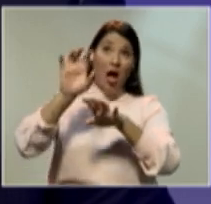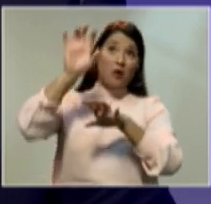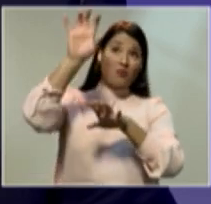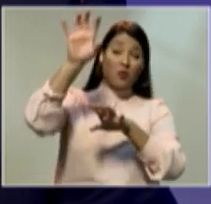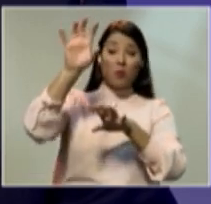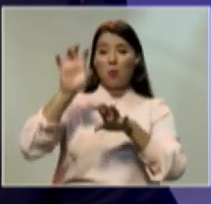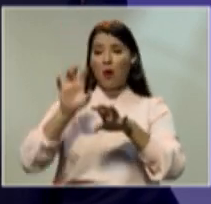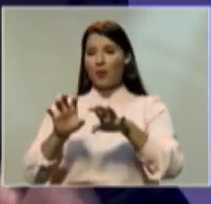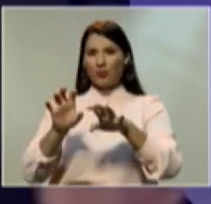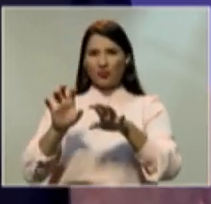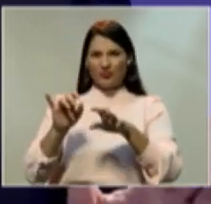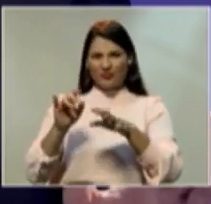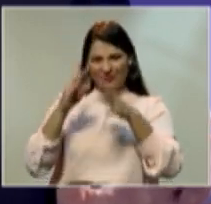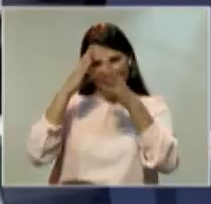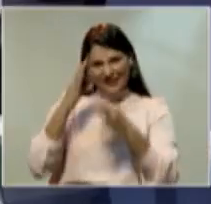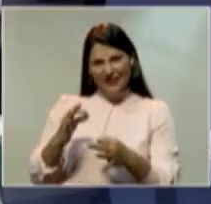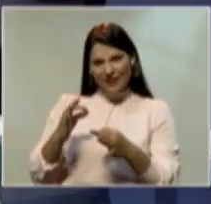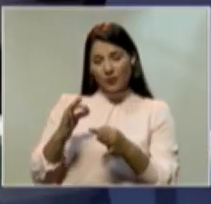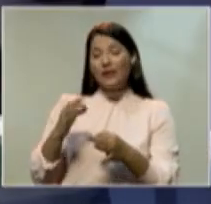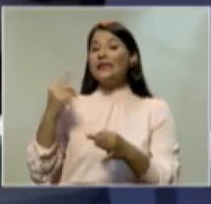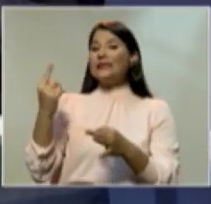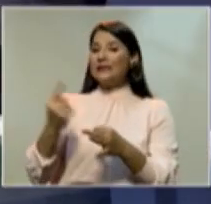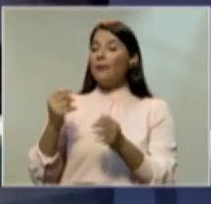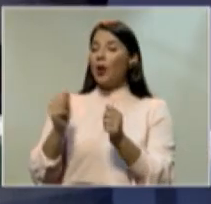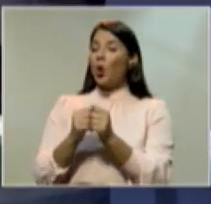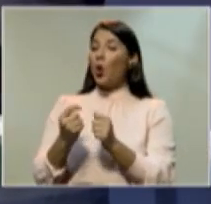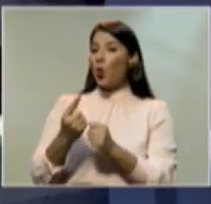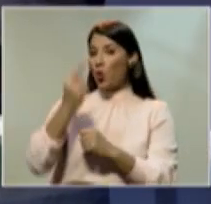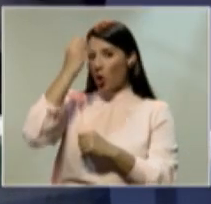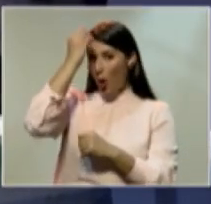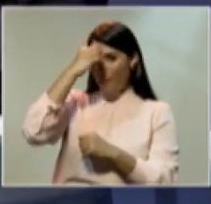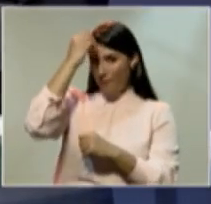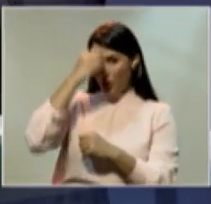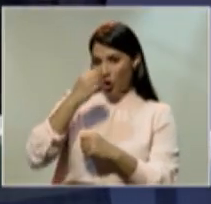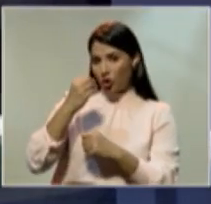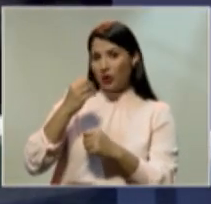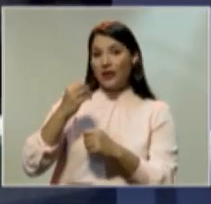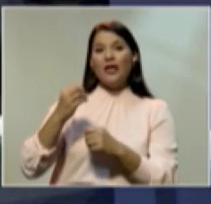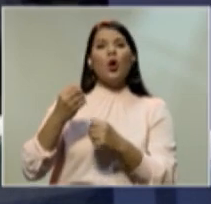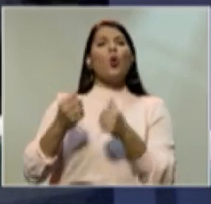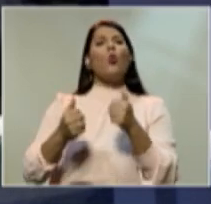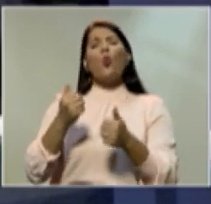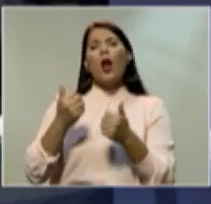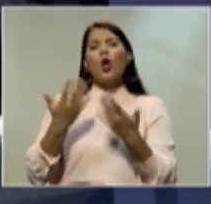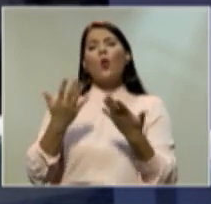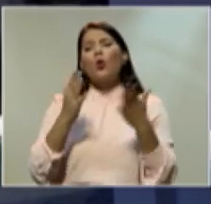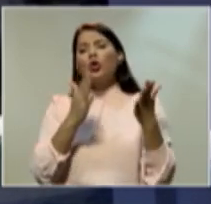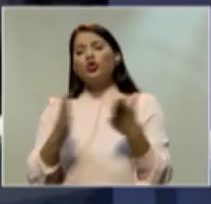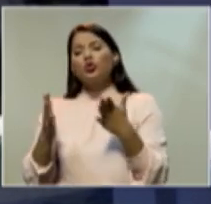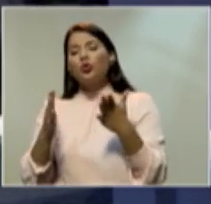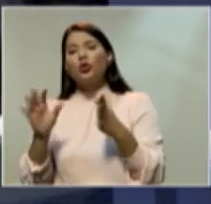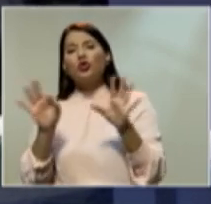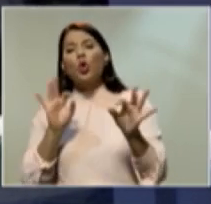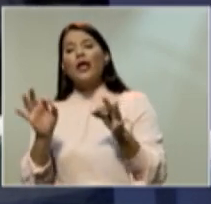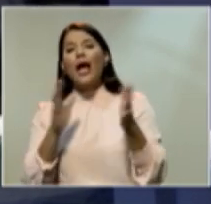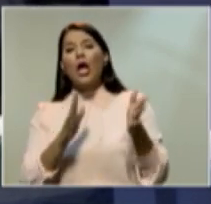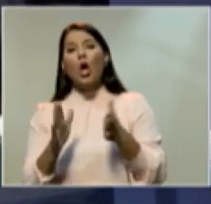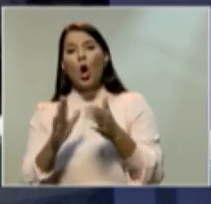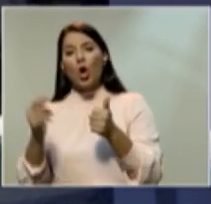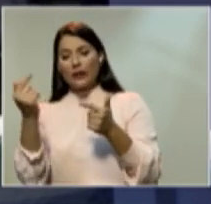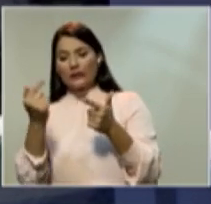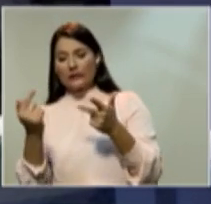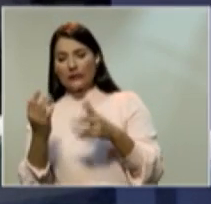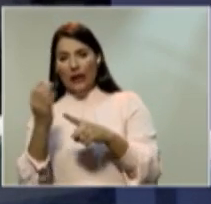abajo, bajo un criterio. Ese criterio de relevancia era el interés público y lo definía un profesional que era el